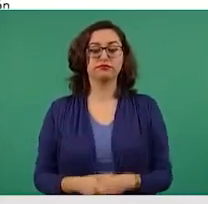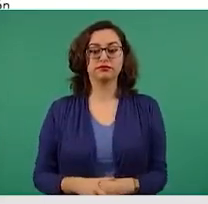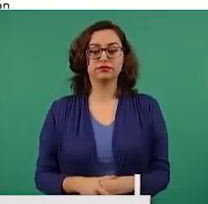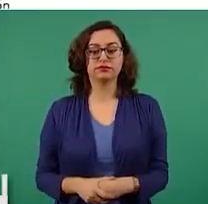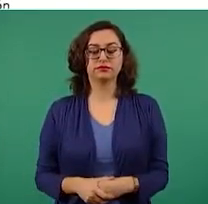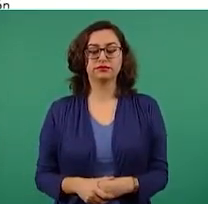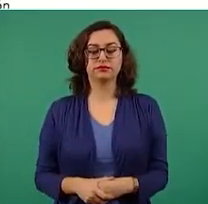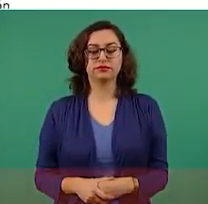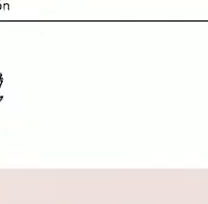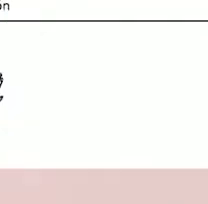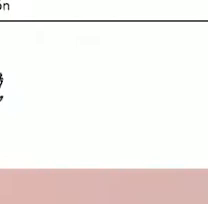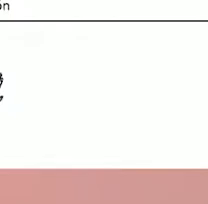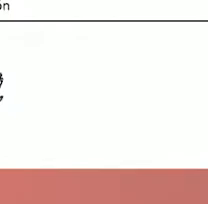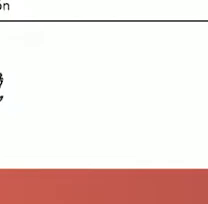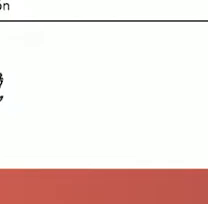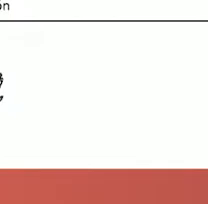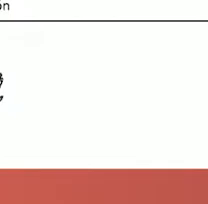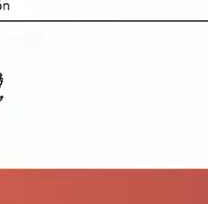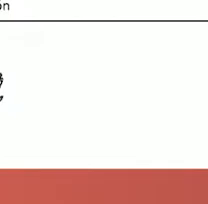Morena, coalición, juntos,